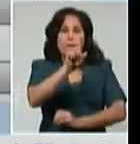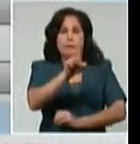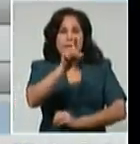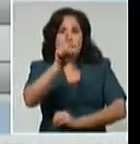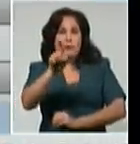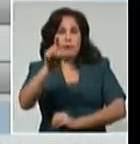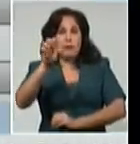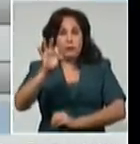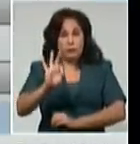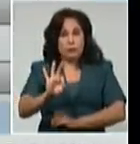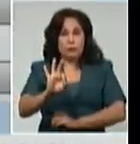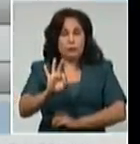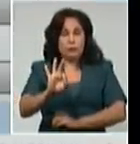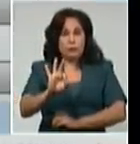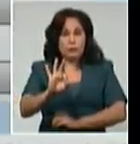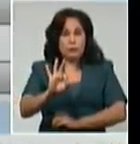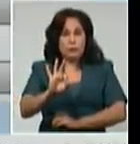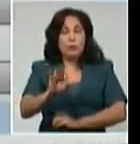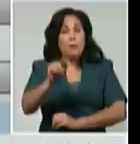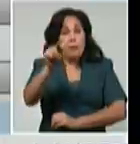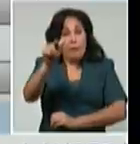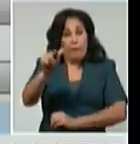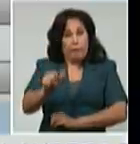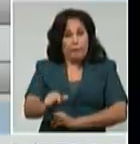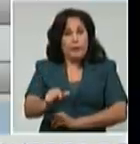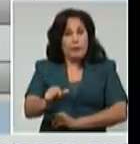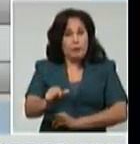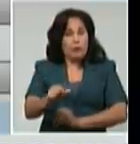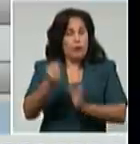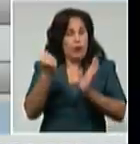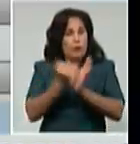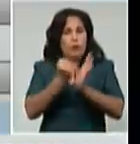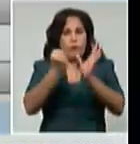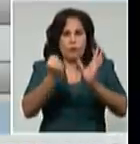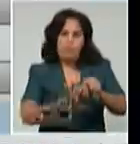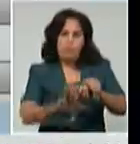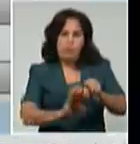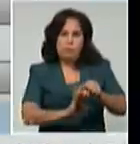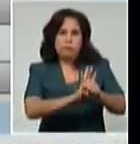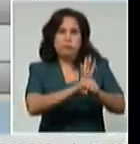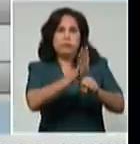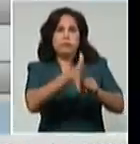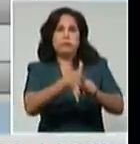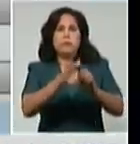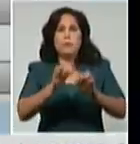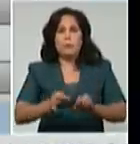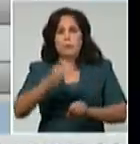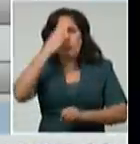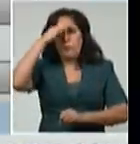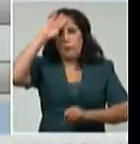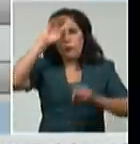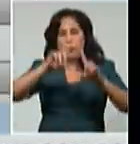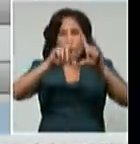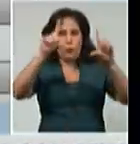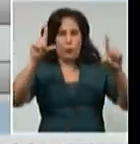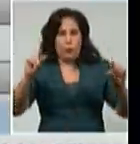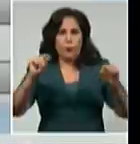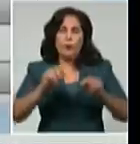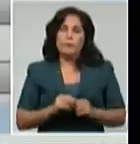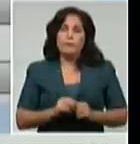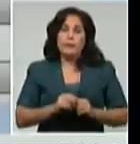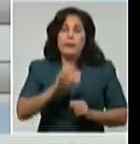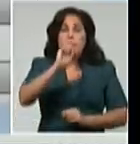6.118 personas que han sido diagnosticadas con la enfermedad en nuestro país. Estamos hablando del